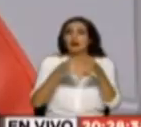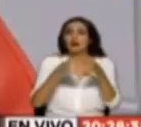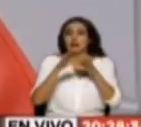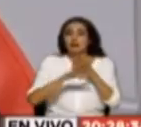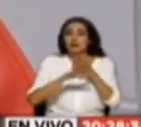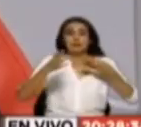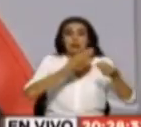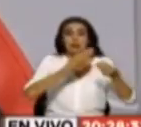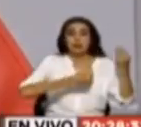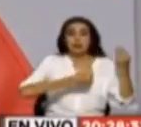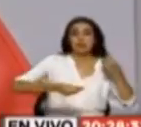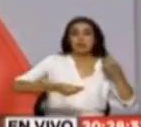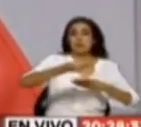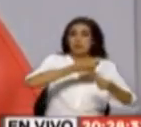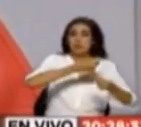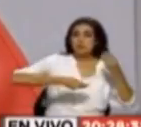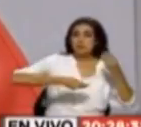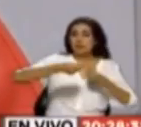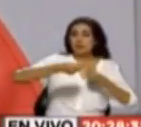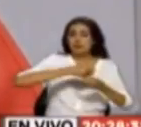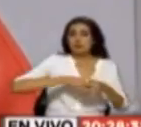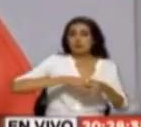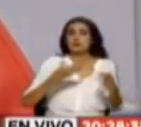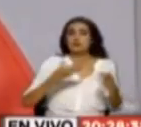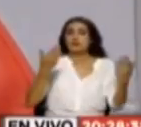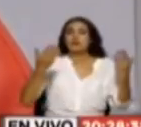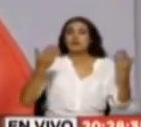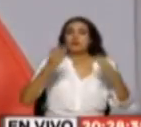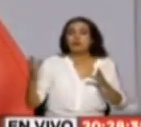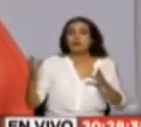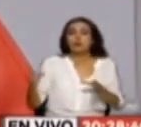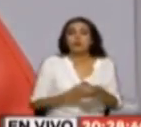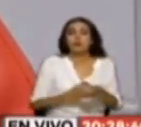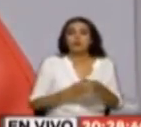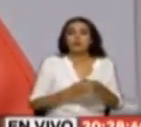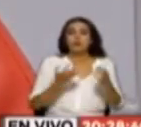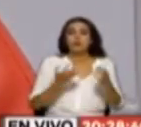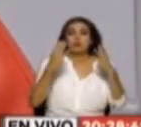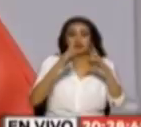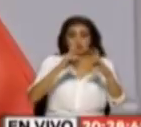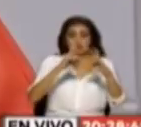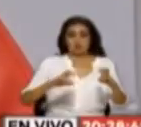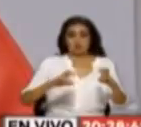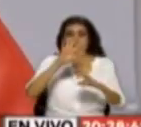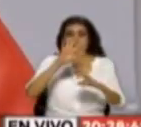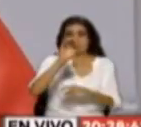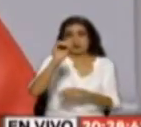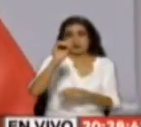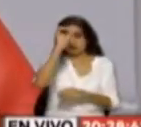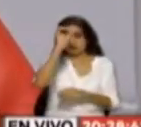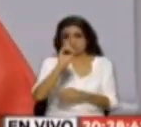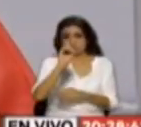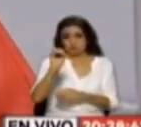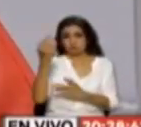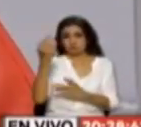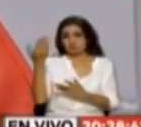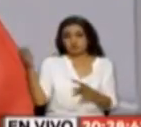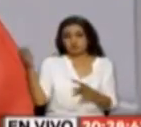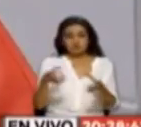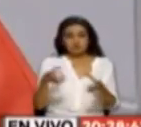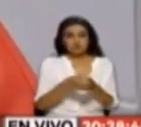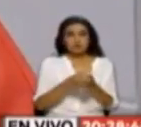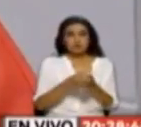de inversiones y estabilidad fiscal fue precisamente el incorporar que hasta el 50% de